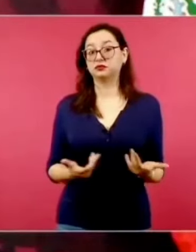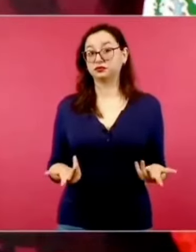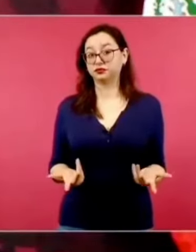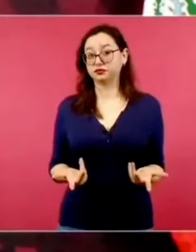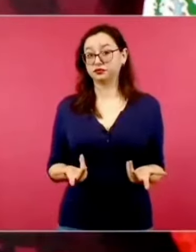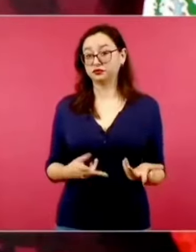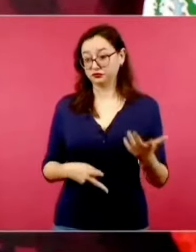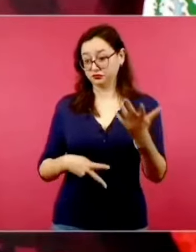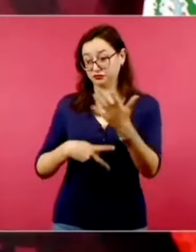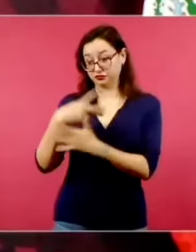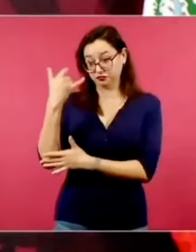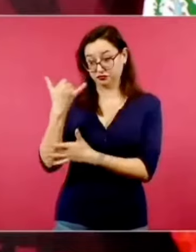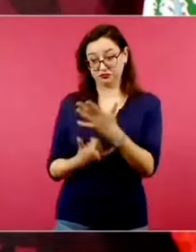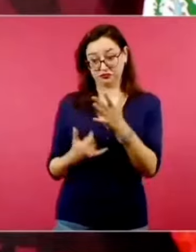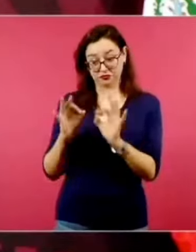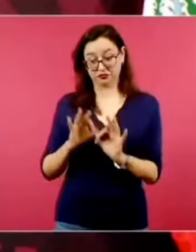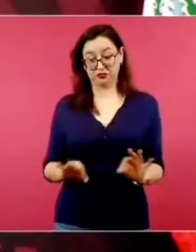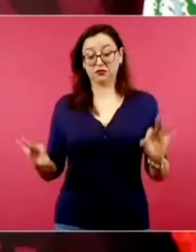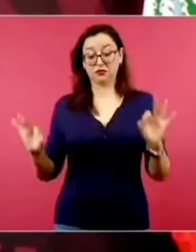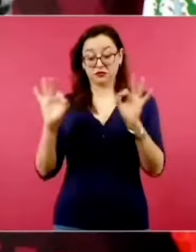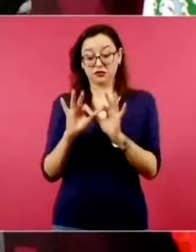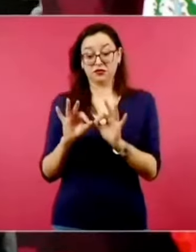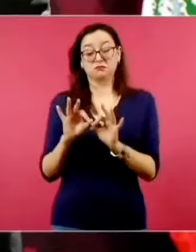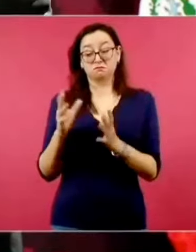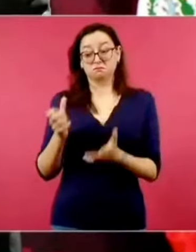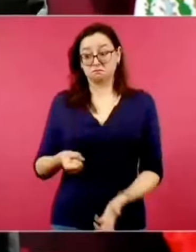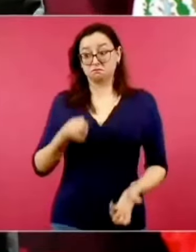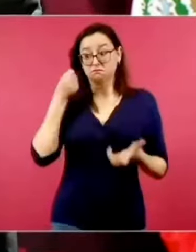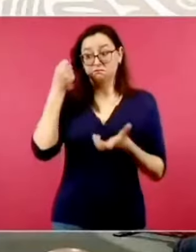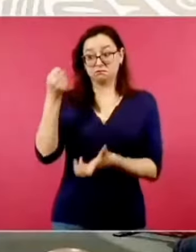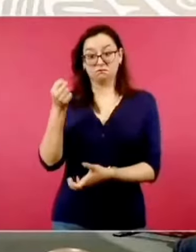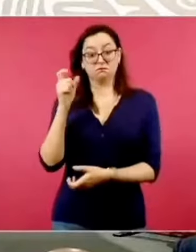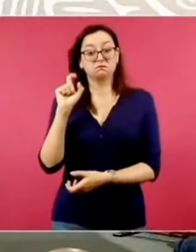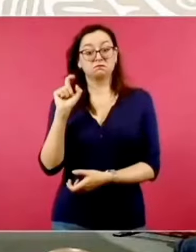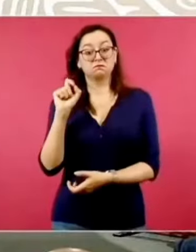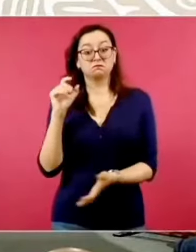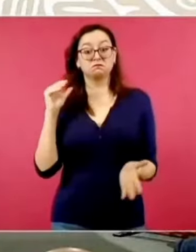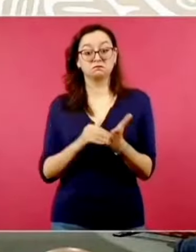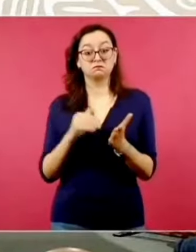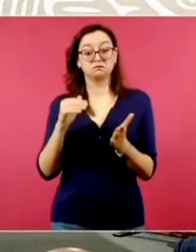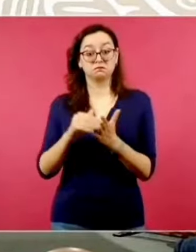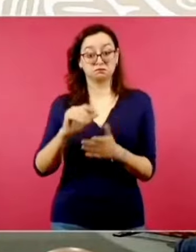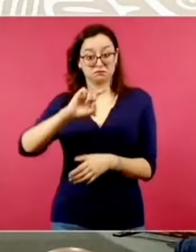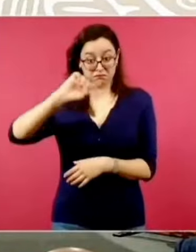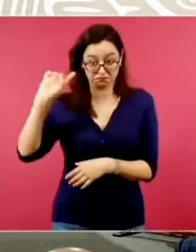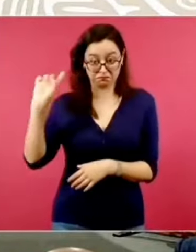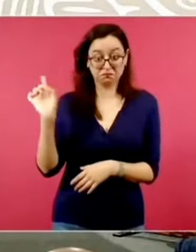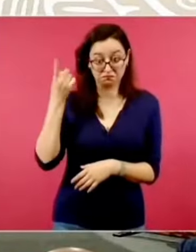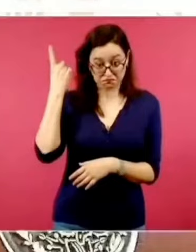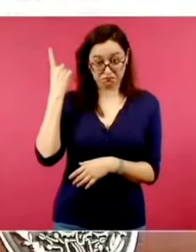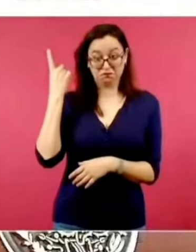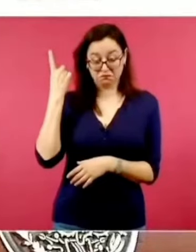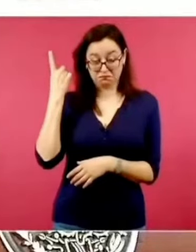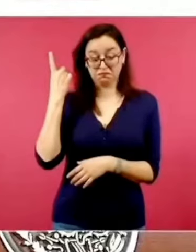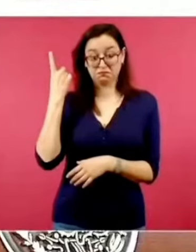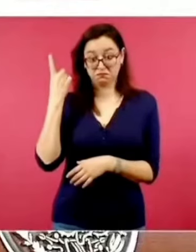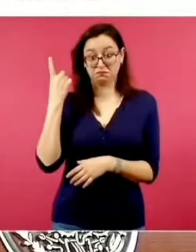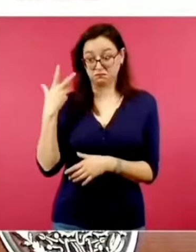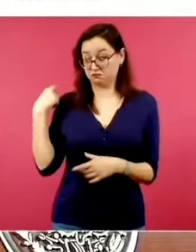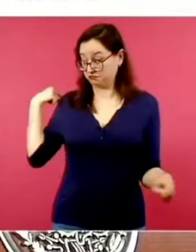inversión de alrededor de 20,000 millones de dólares eso es lo que